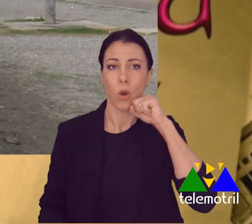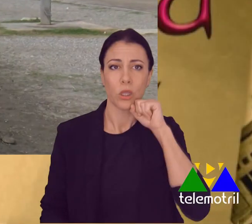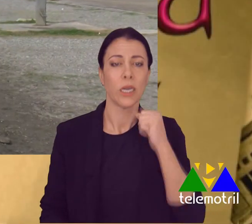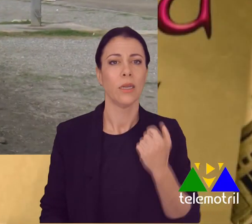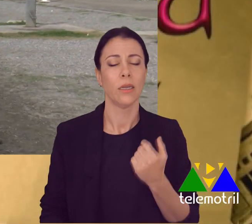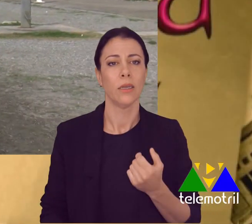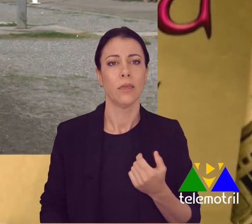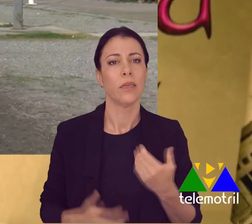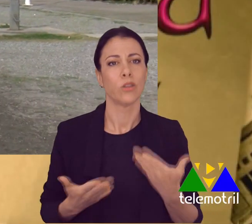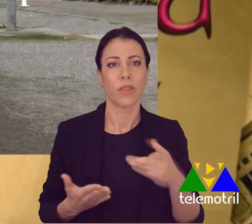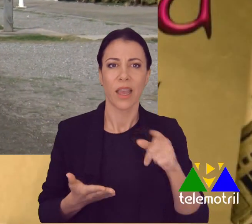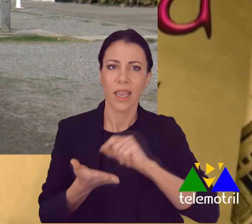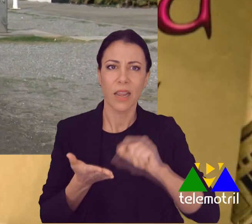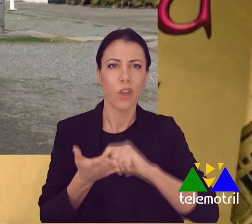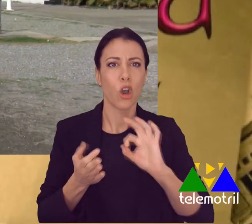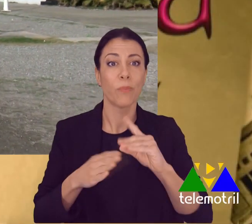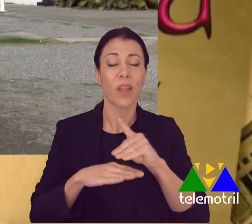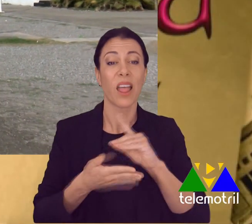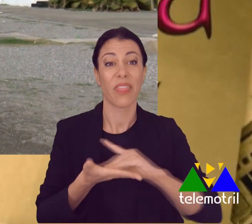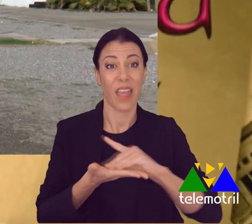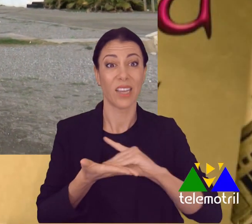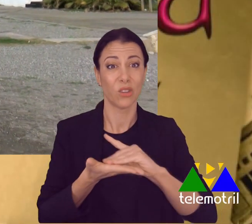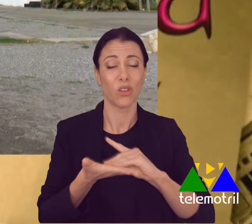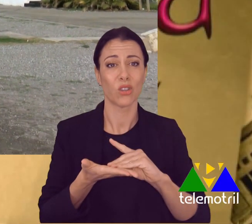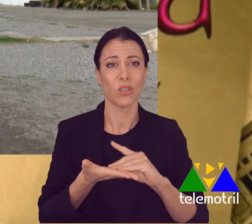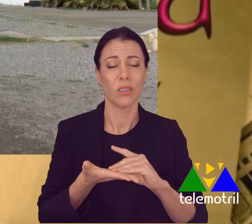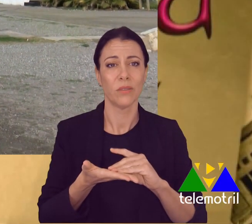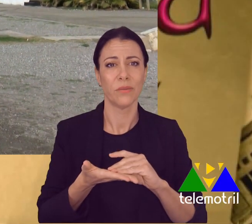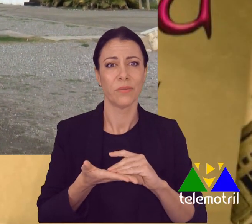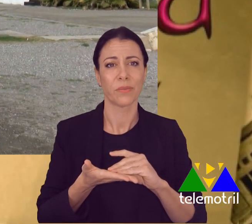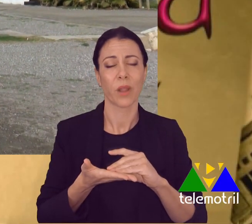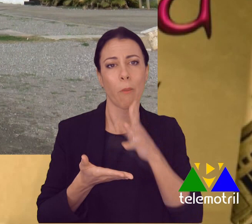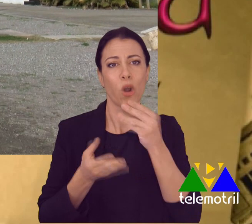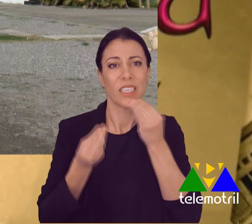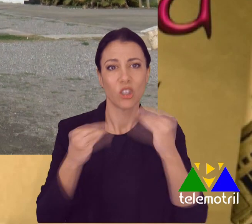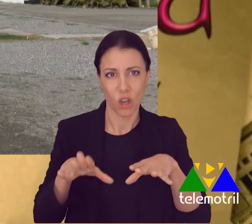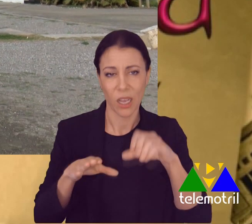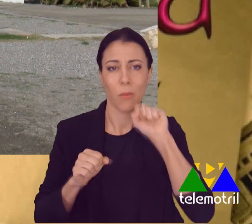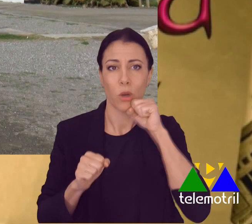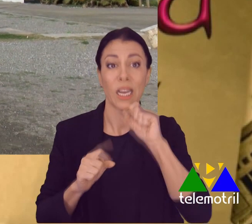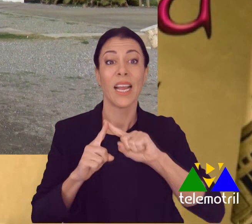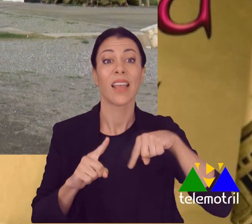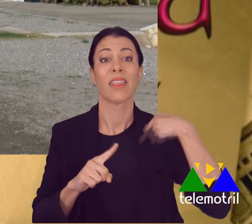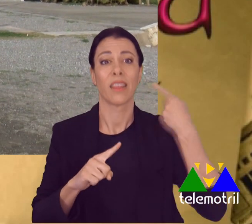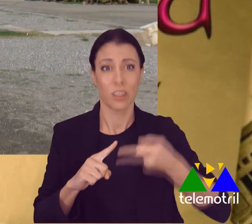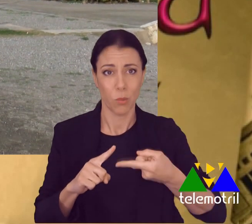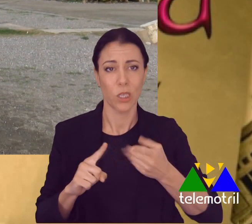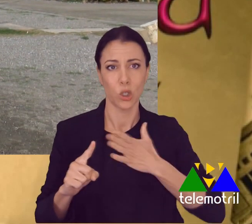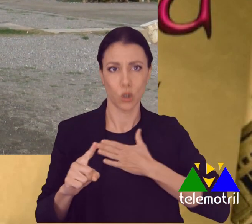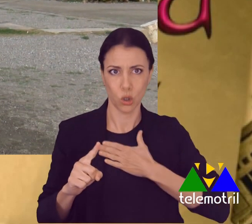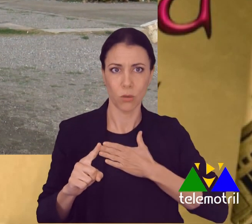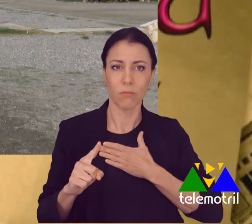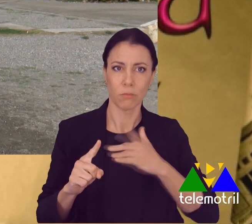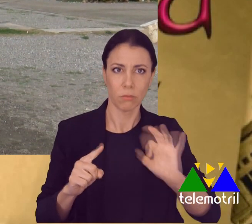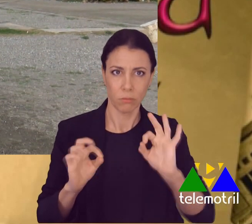y escribió esos datos de la historia de Motril, que después yo